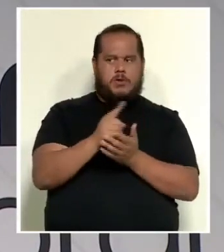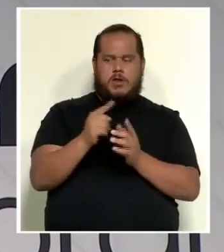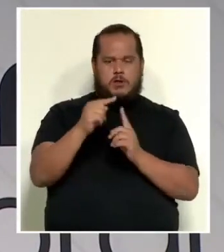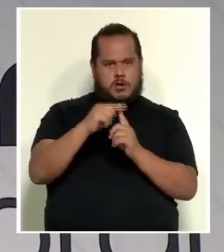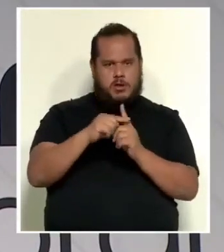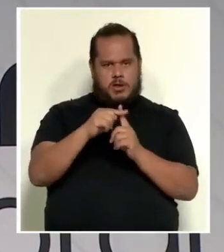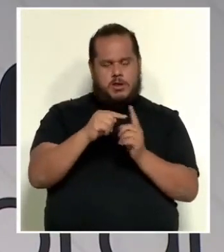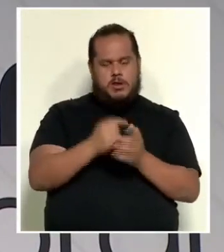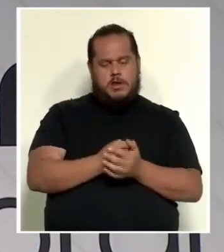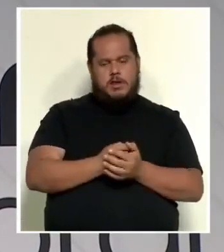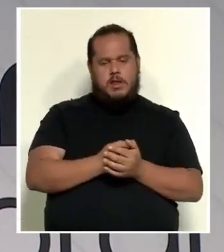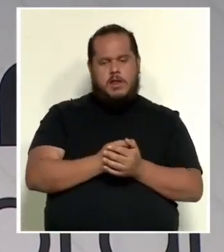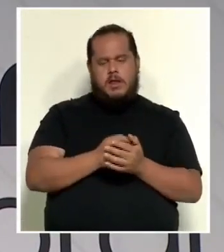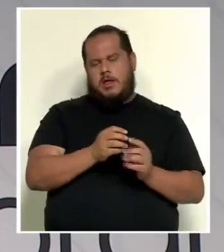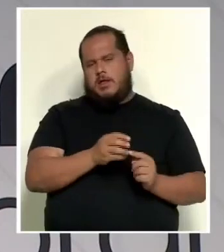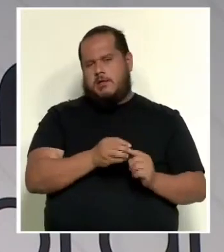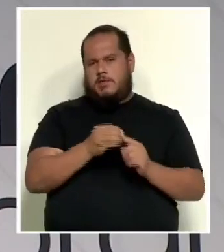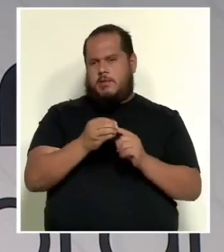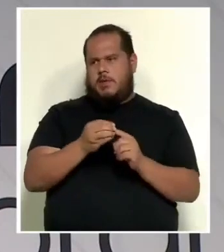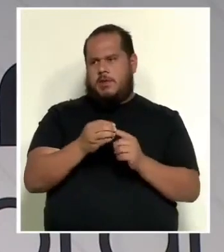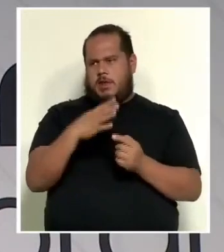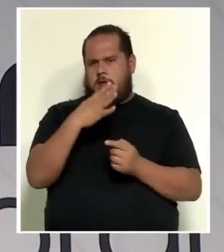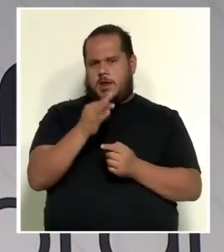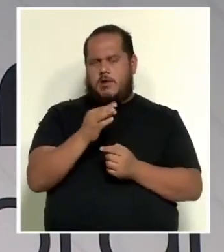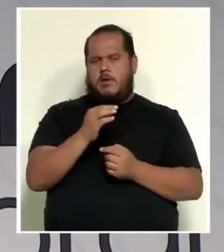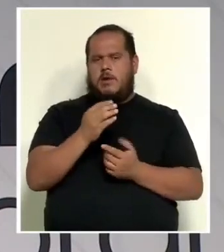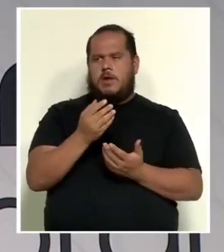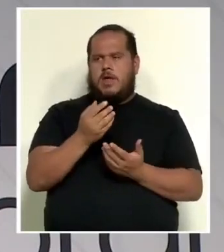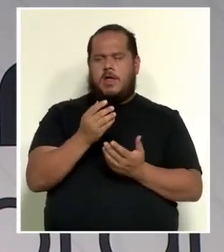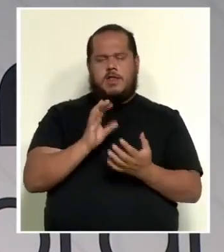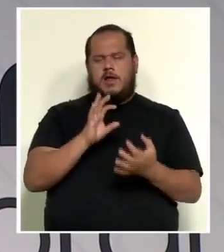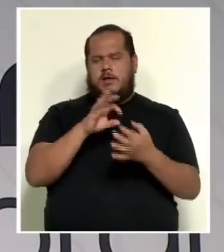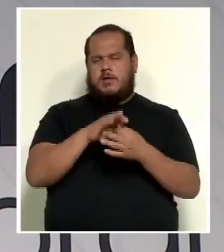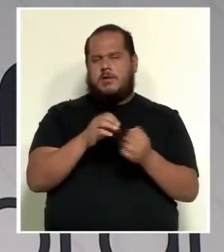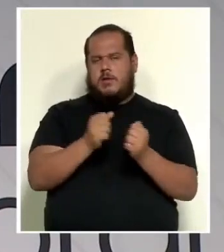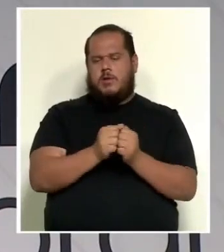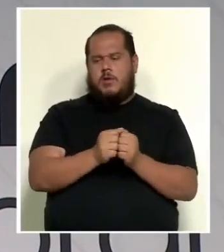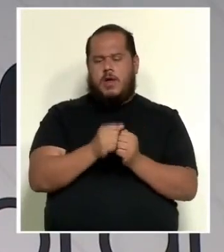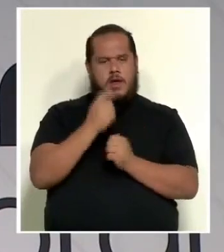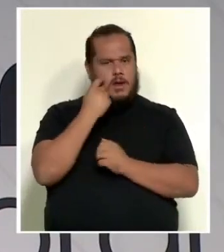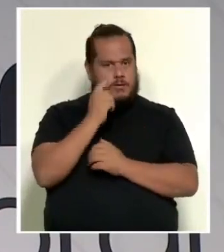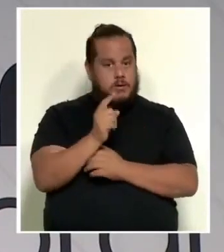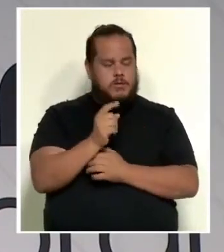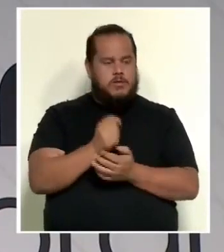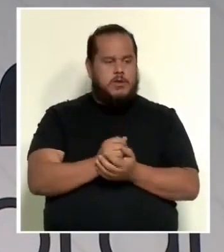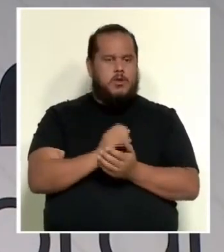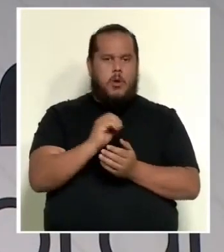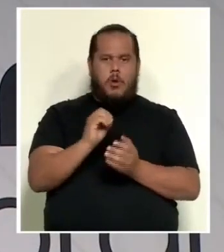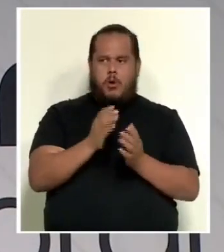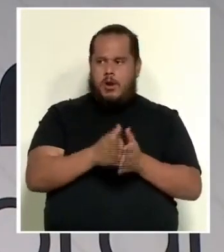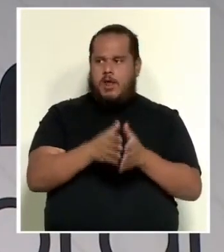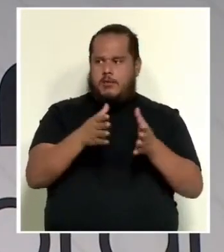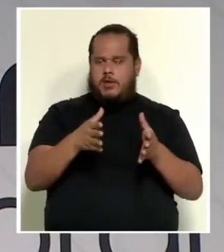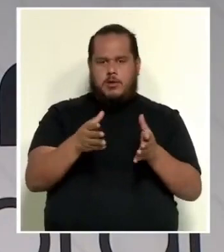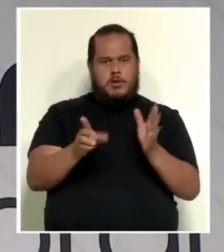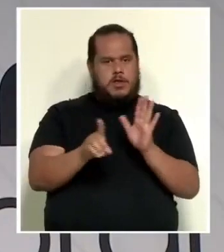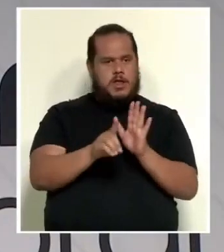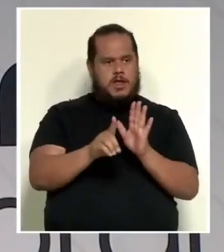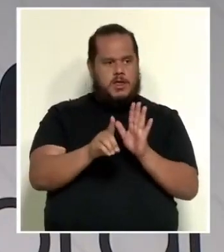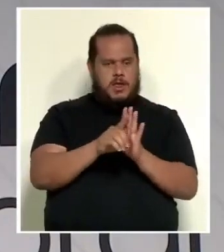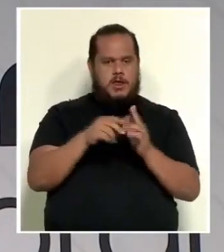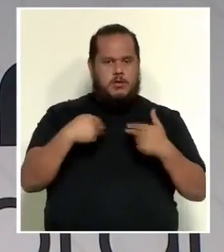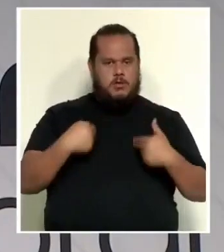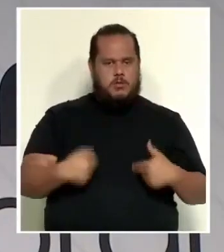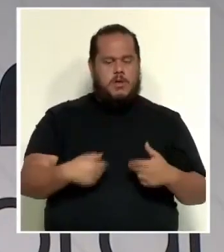índices? Particularmente creo que tenía que ver con el aspecto relacionado con el reconocimiento o la ampliación de derechos humanos,